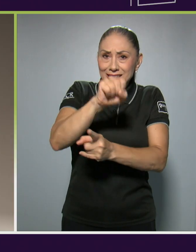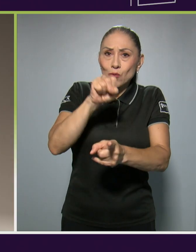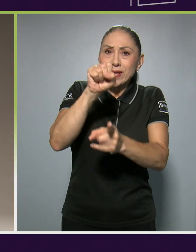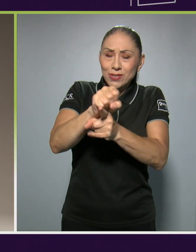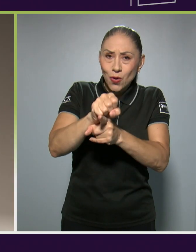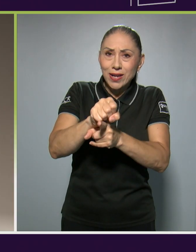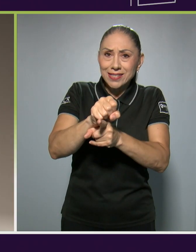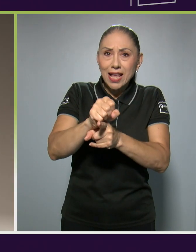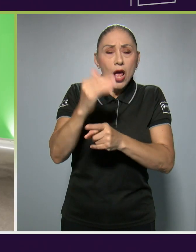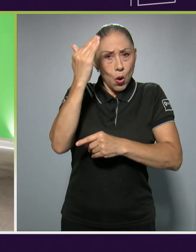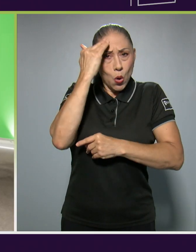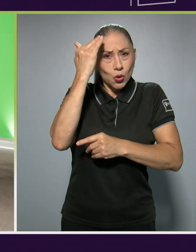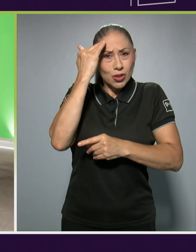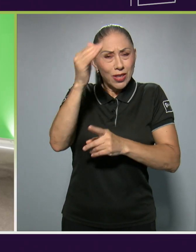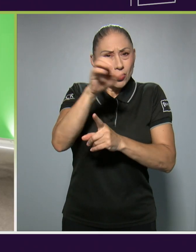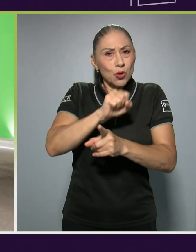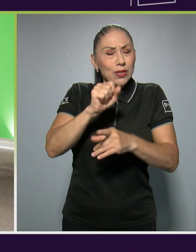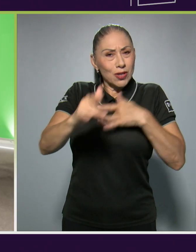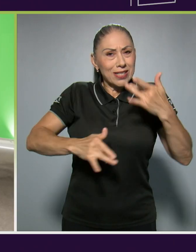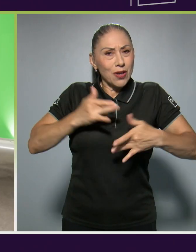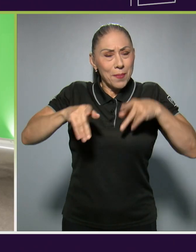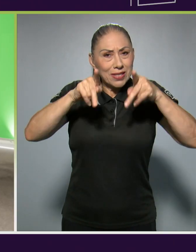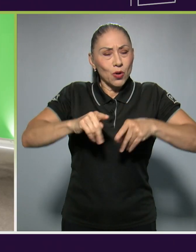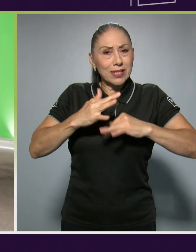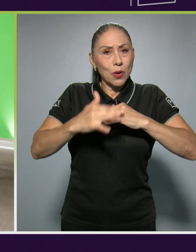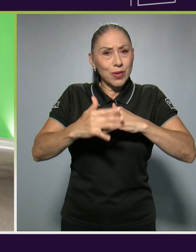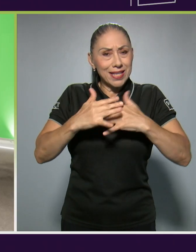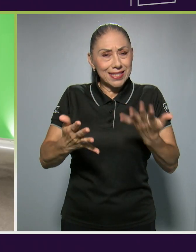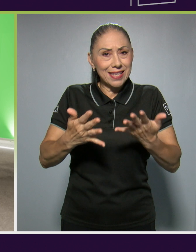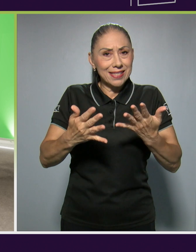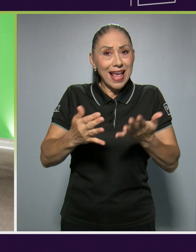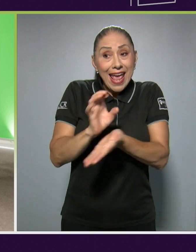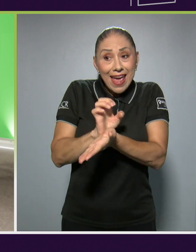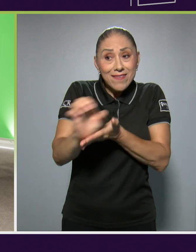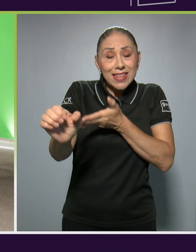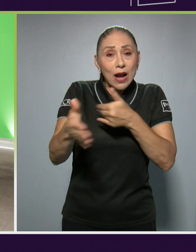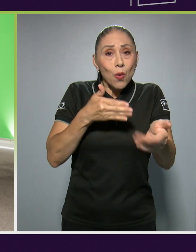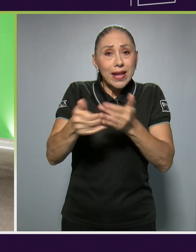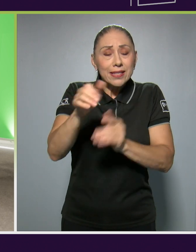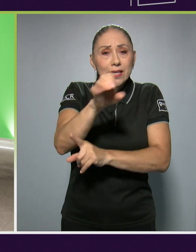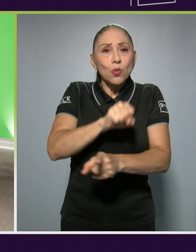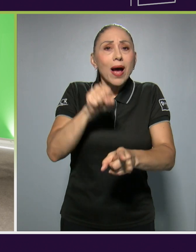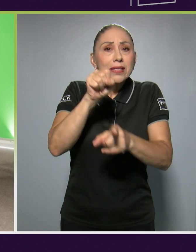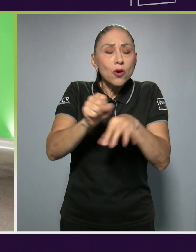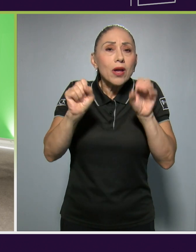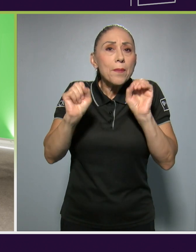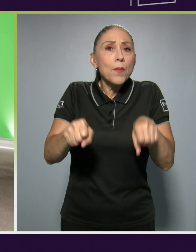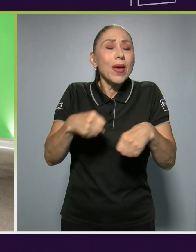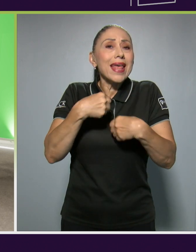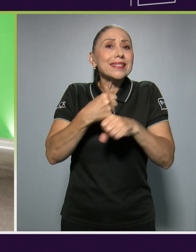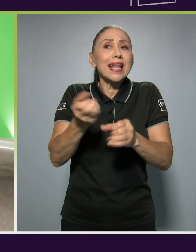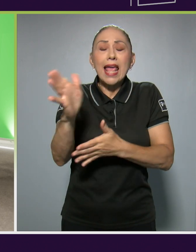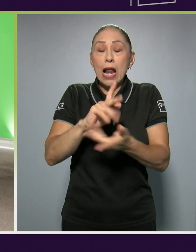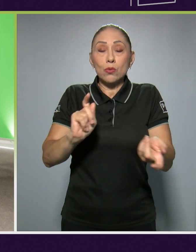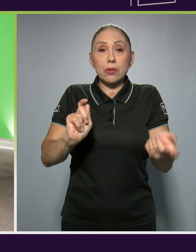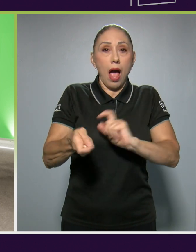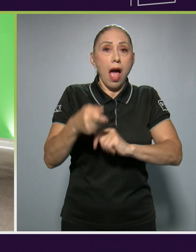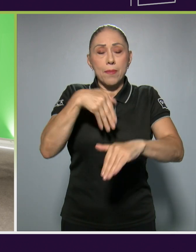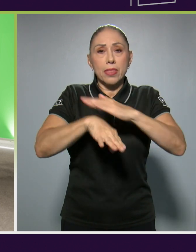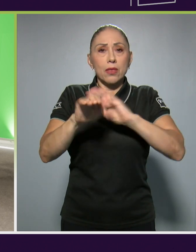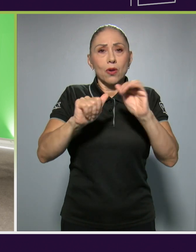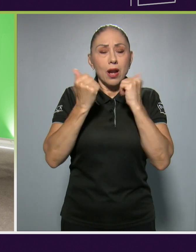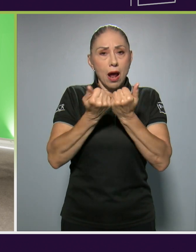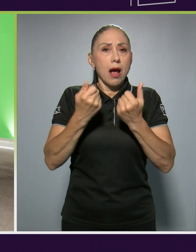autistas, evitando cualquier cuestión que las pueda detonar dentro del aula. Entonces es importante